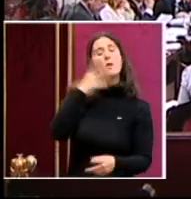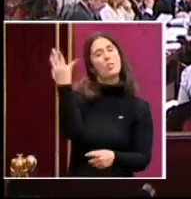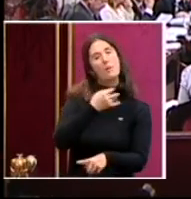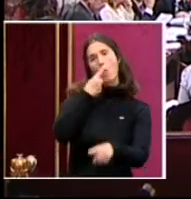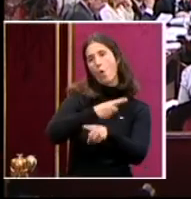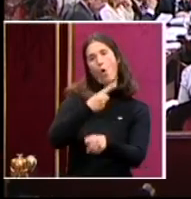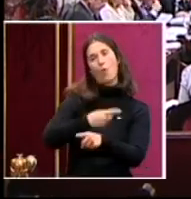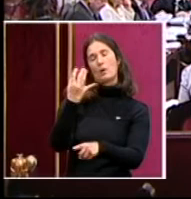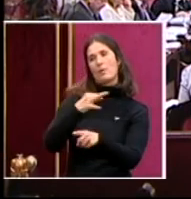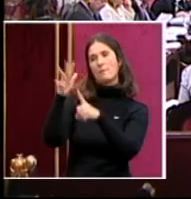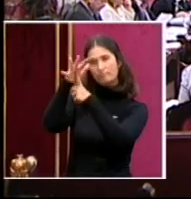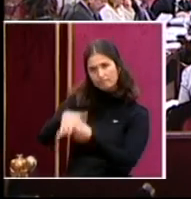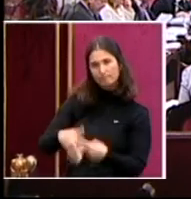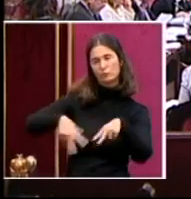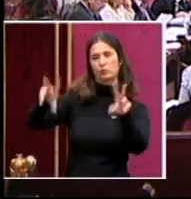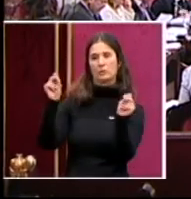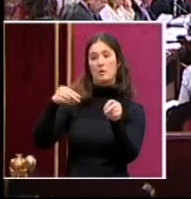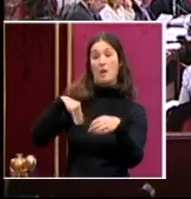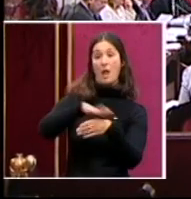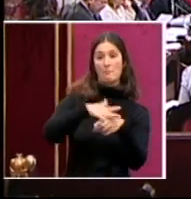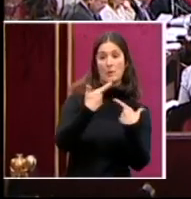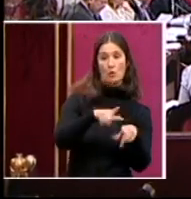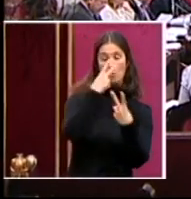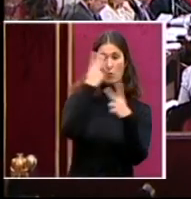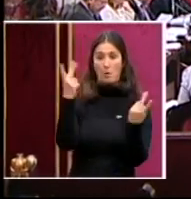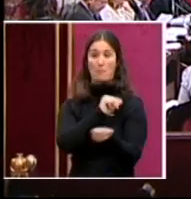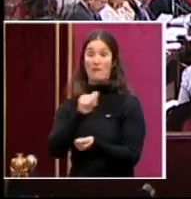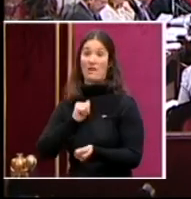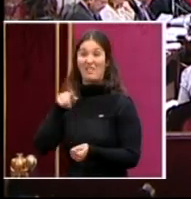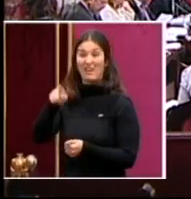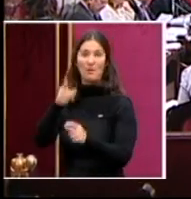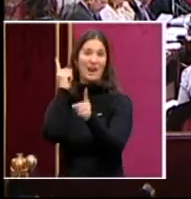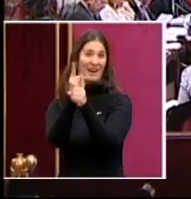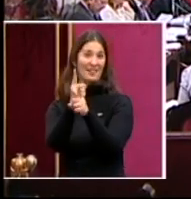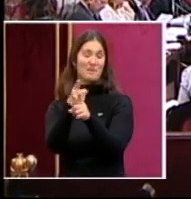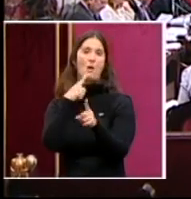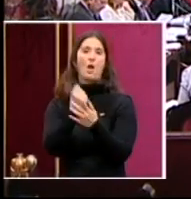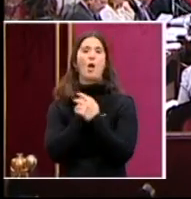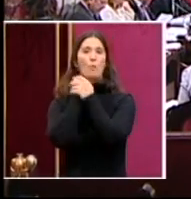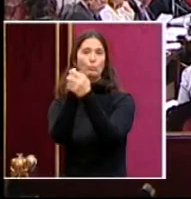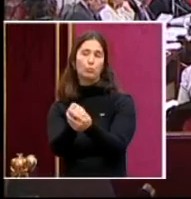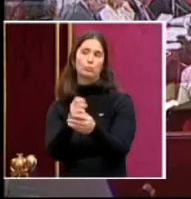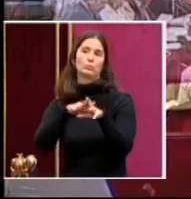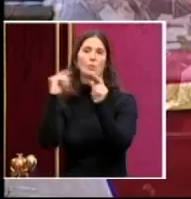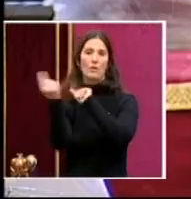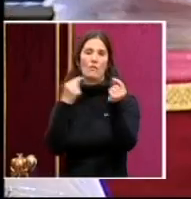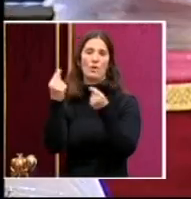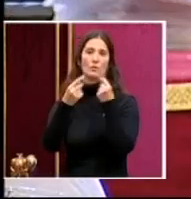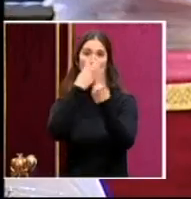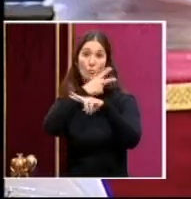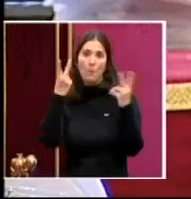la discriminación tanto del ámbito público como privado. Este racismo se apoya y refuerza desde el debate público y